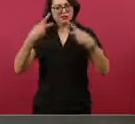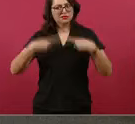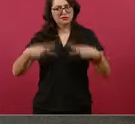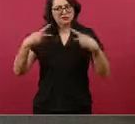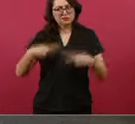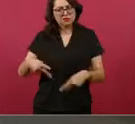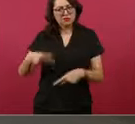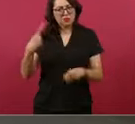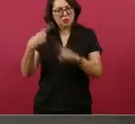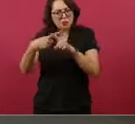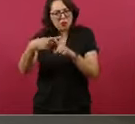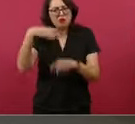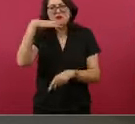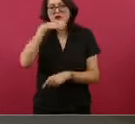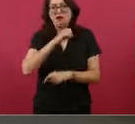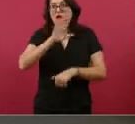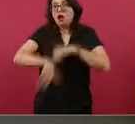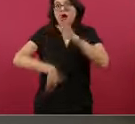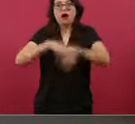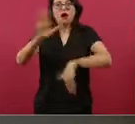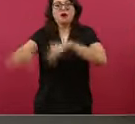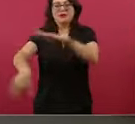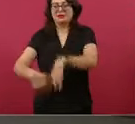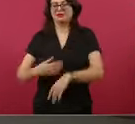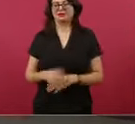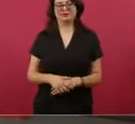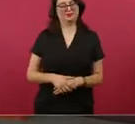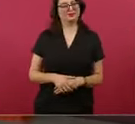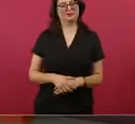alarmista, con propósitos